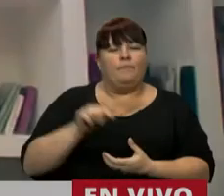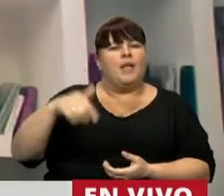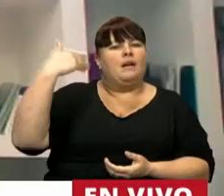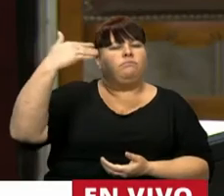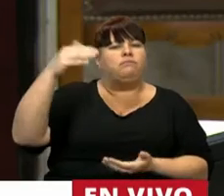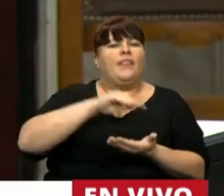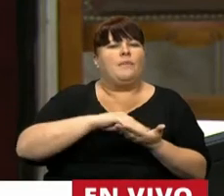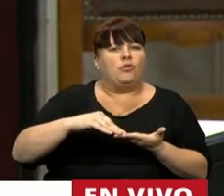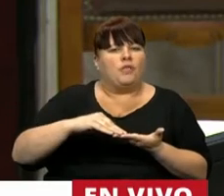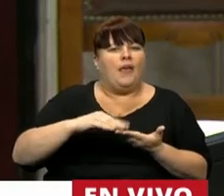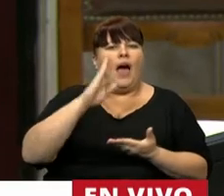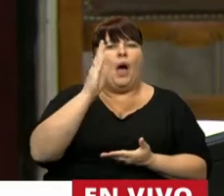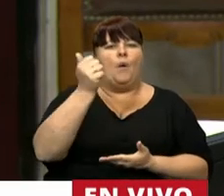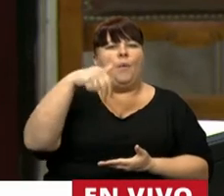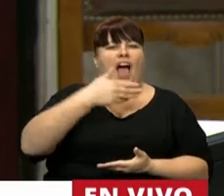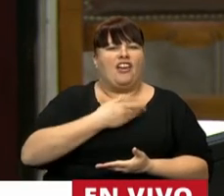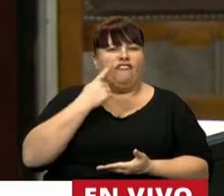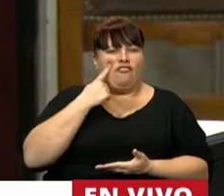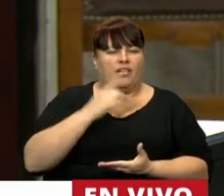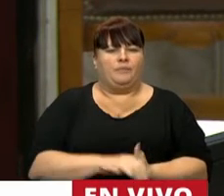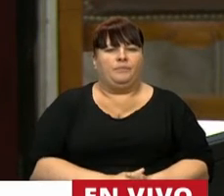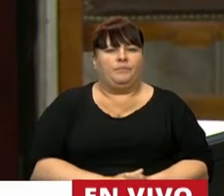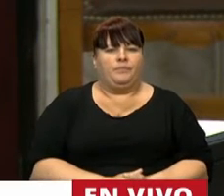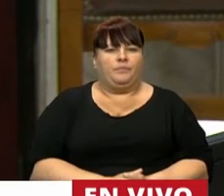uso de la palabra la diputada Karina Banfi.